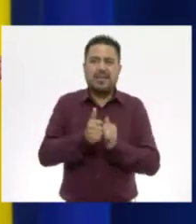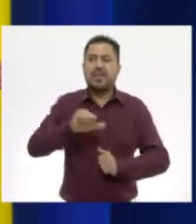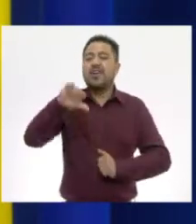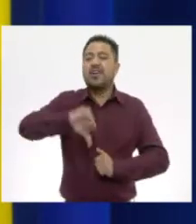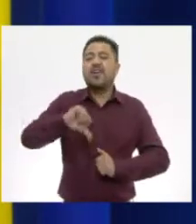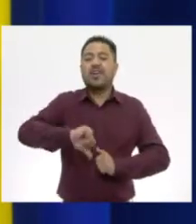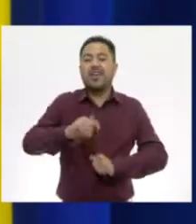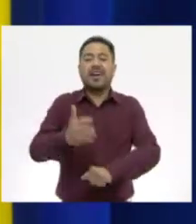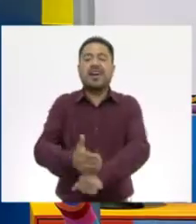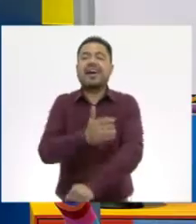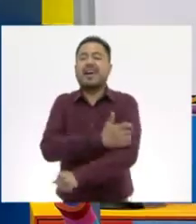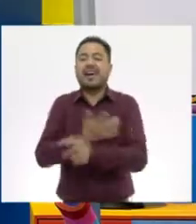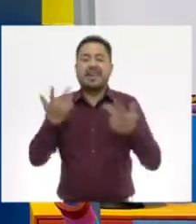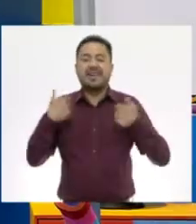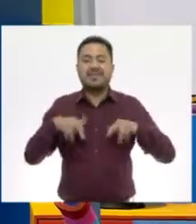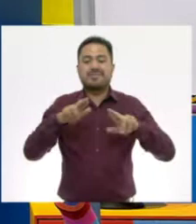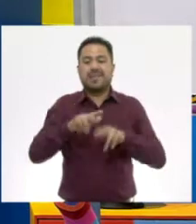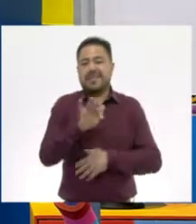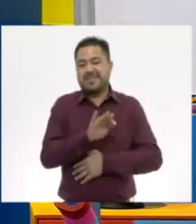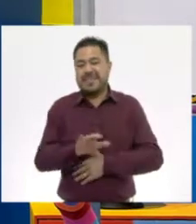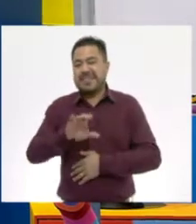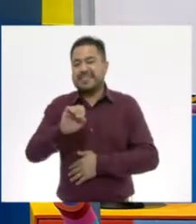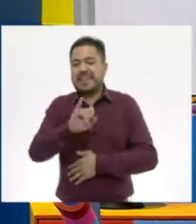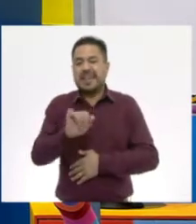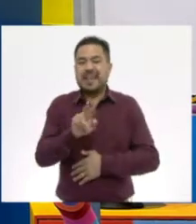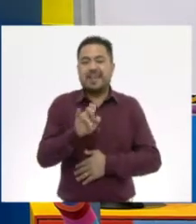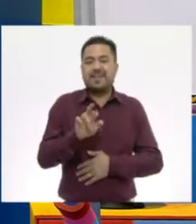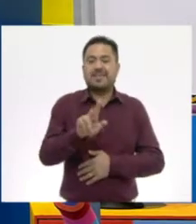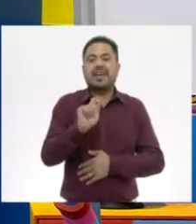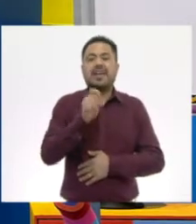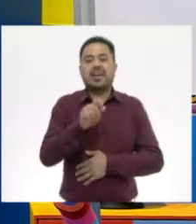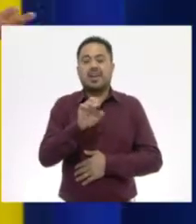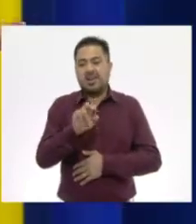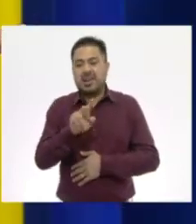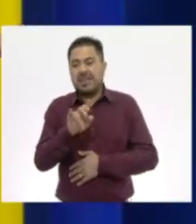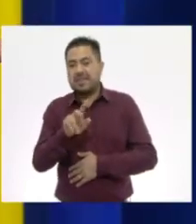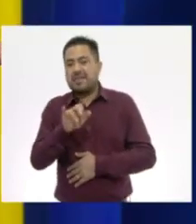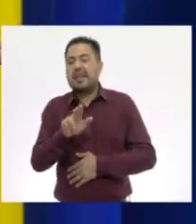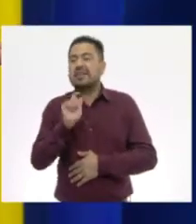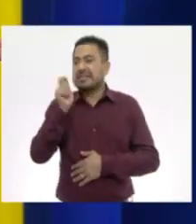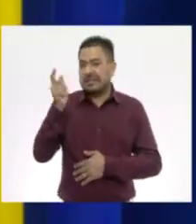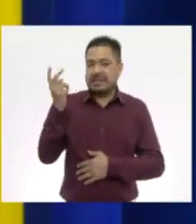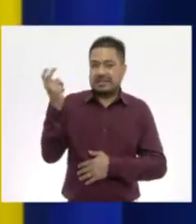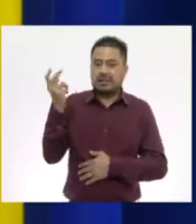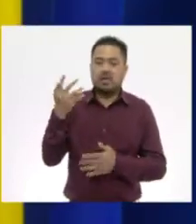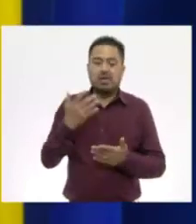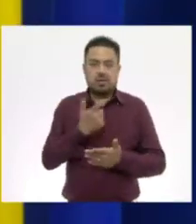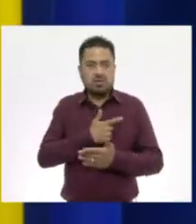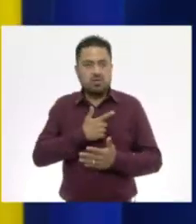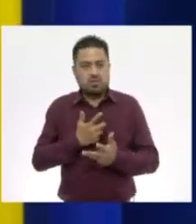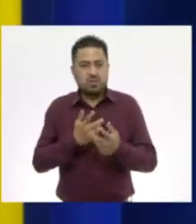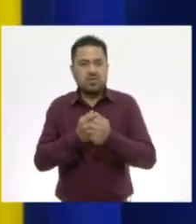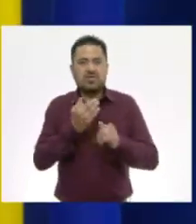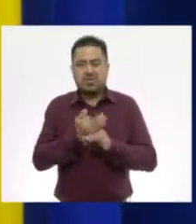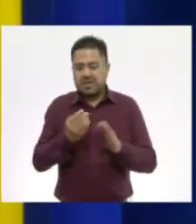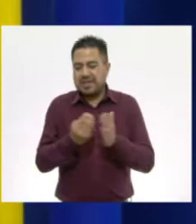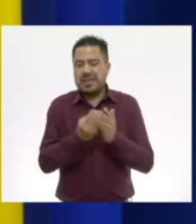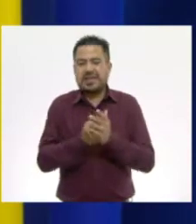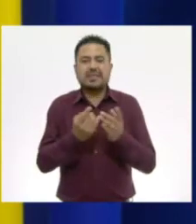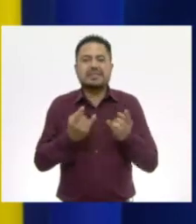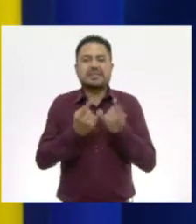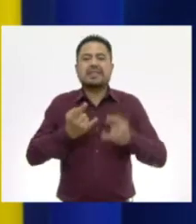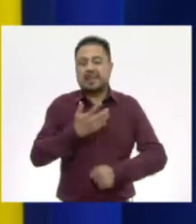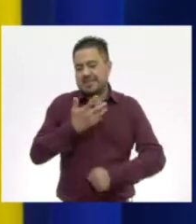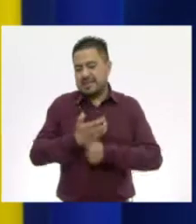nos acompaña el maestro Francisco Javier Olivares Sánchez y vamos a tener el gusto de estar con ustedes en esta clase de historia